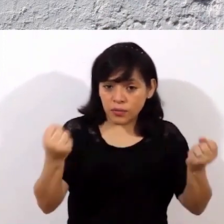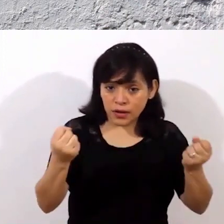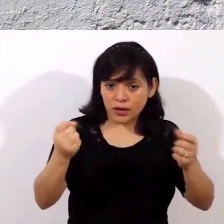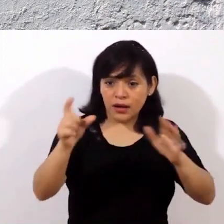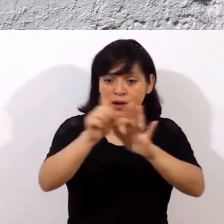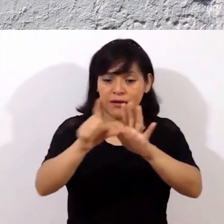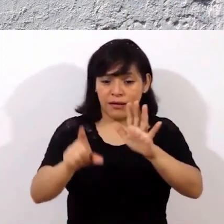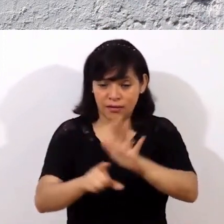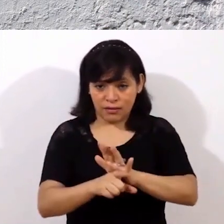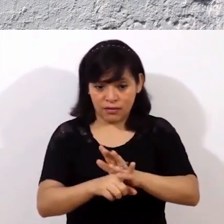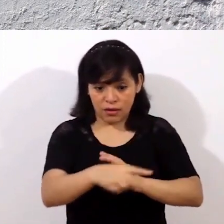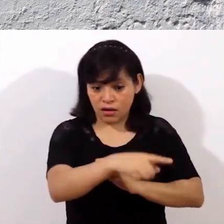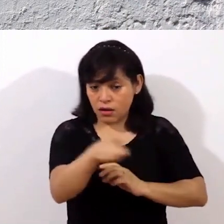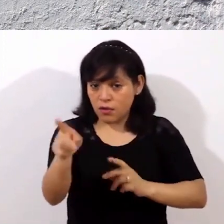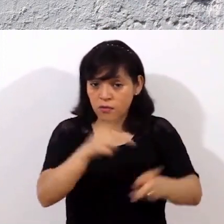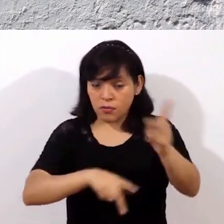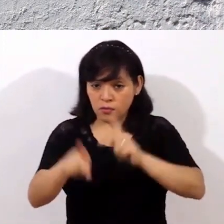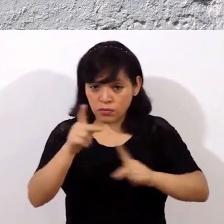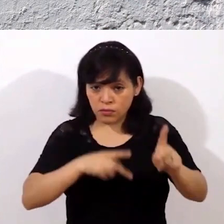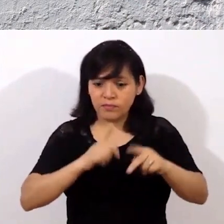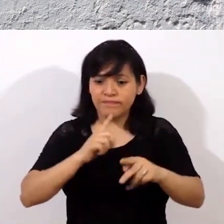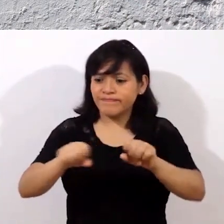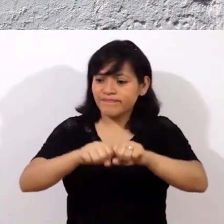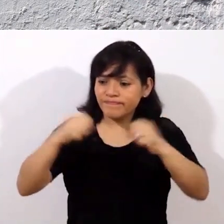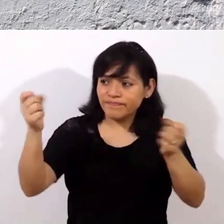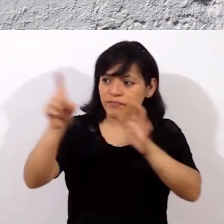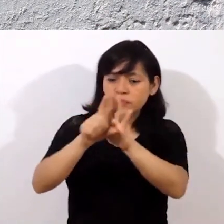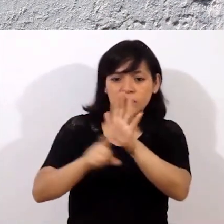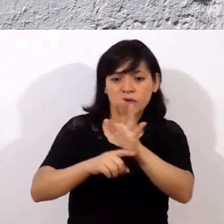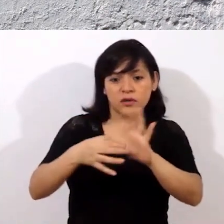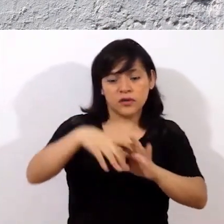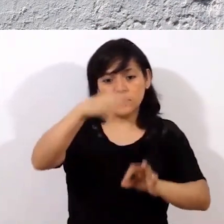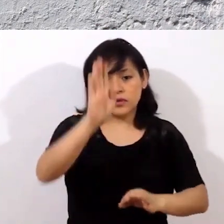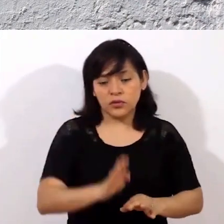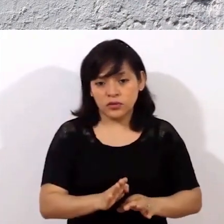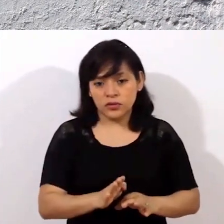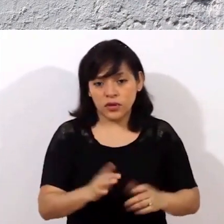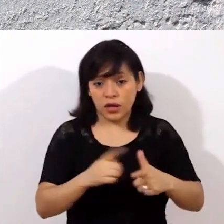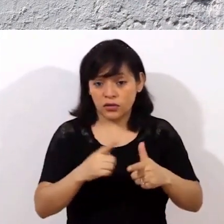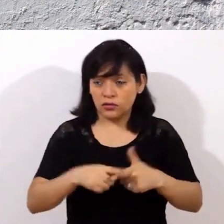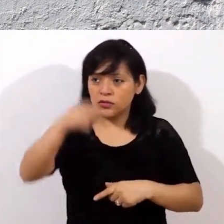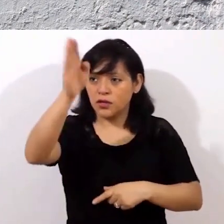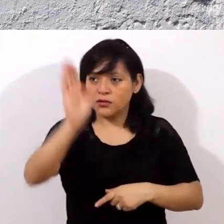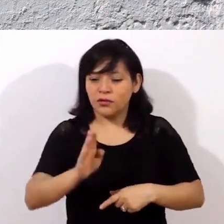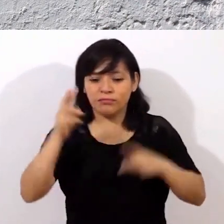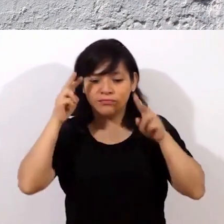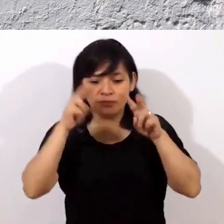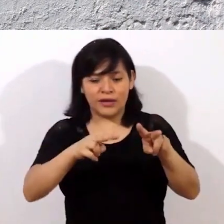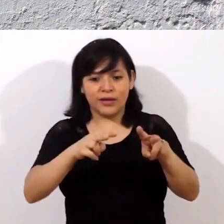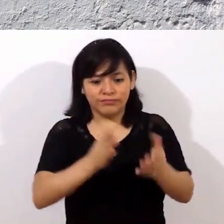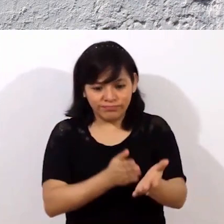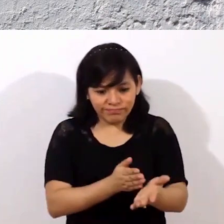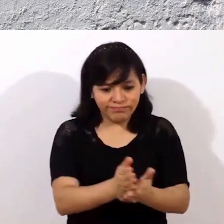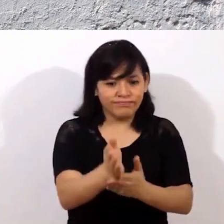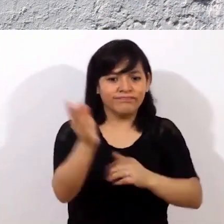El quebrantamiento de la ley que tiene el pueblo trae una consecuencia puntual. Los castigos,